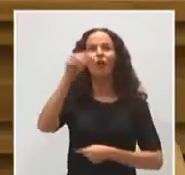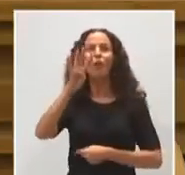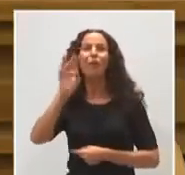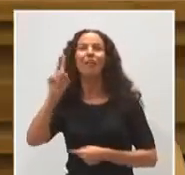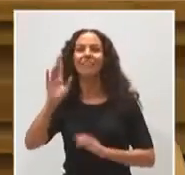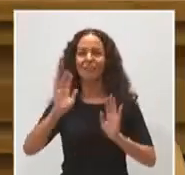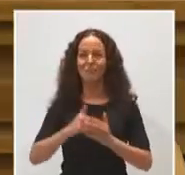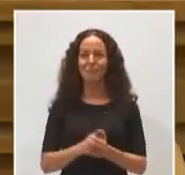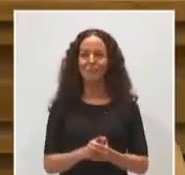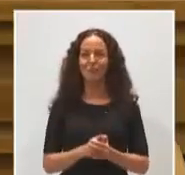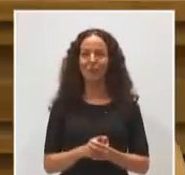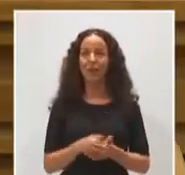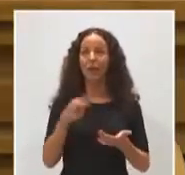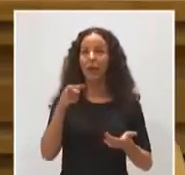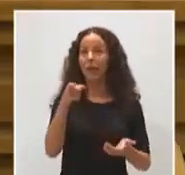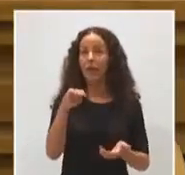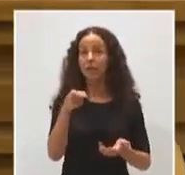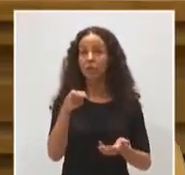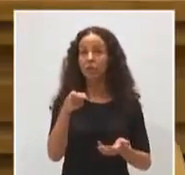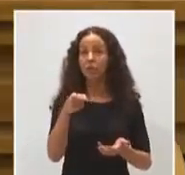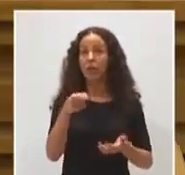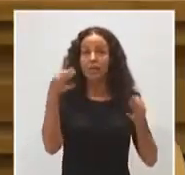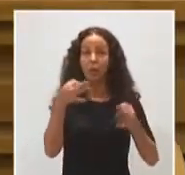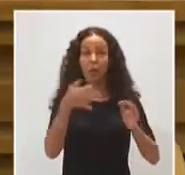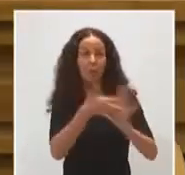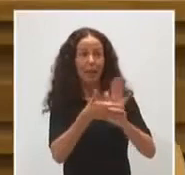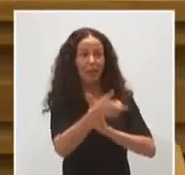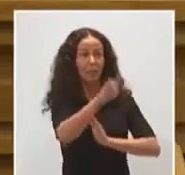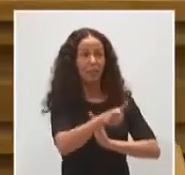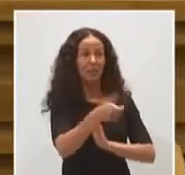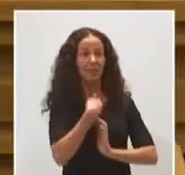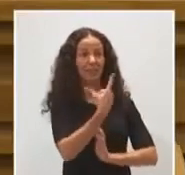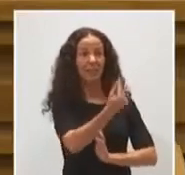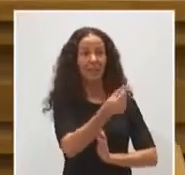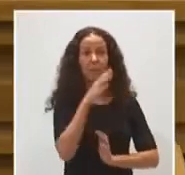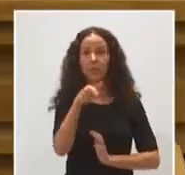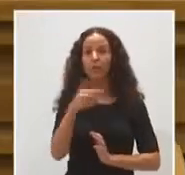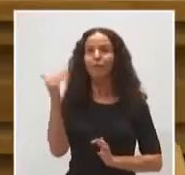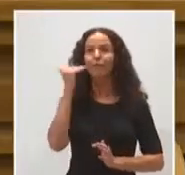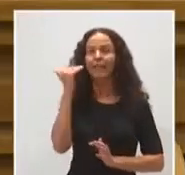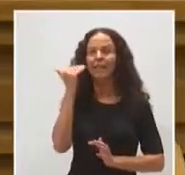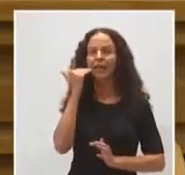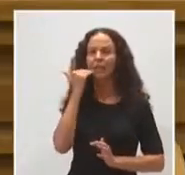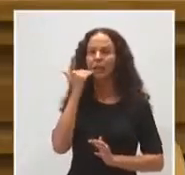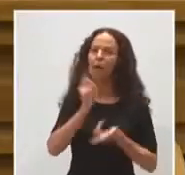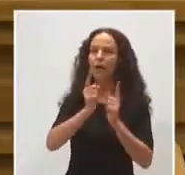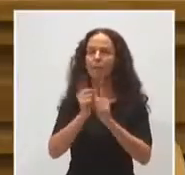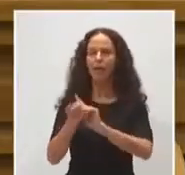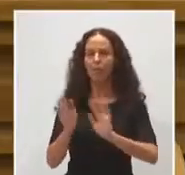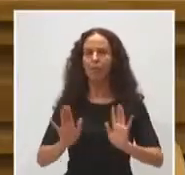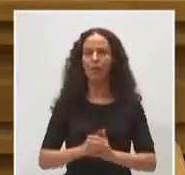superávit que se consume según lo estoy explicando ya se ha ido porque evidentemente son fechas que se mueven y además